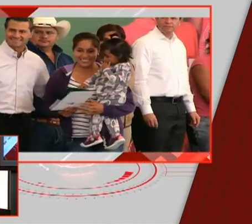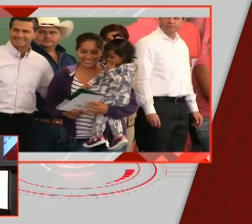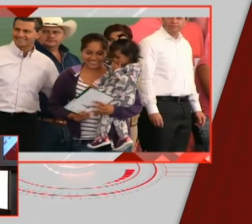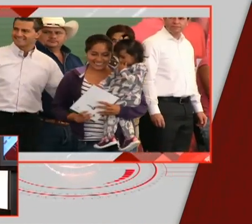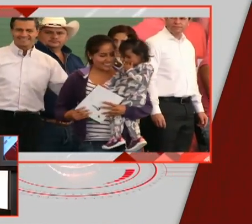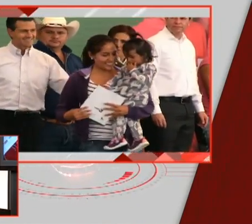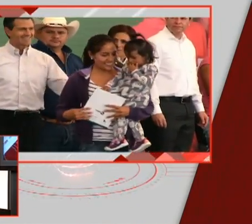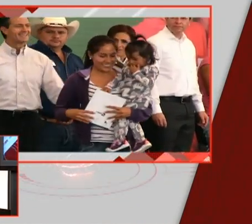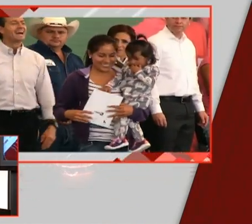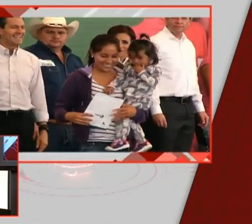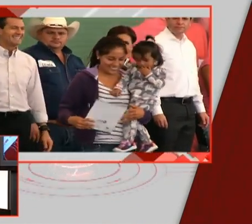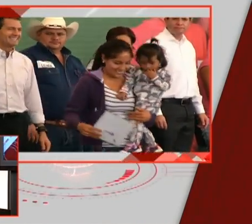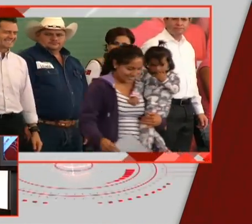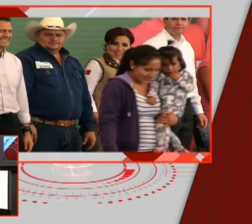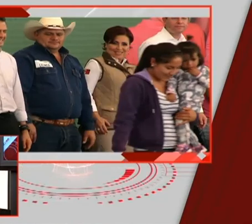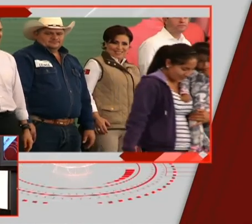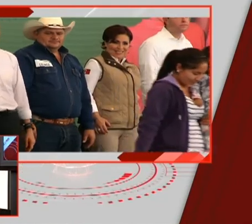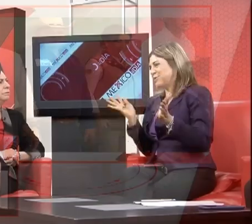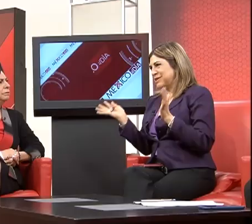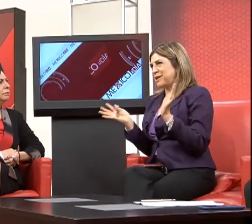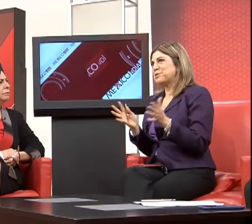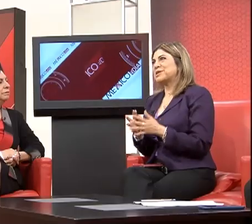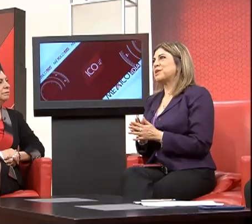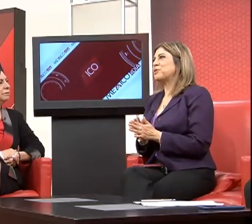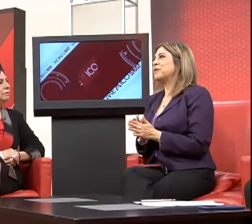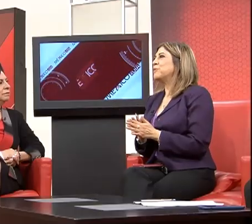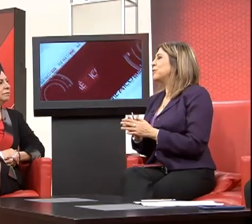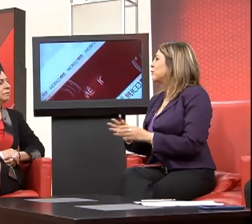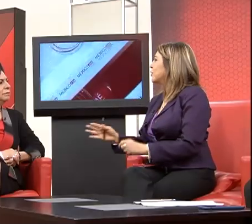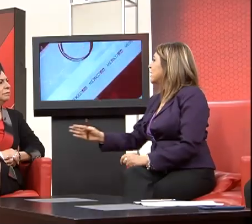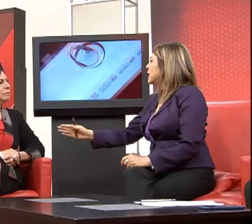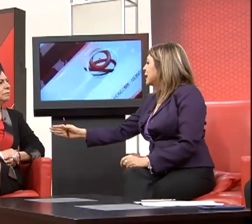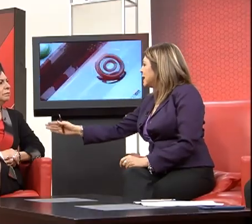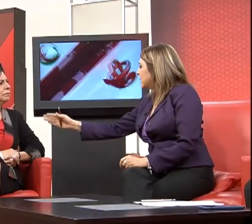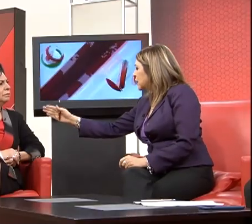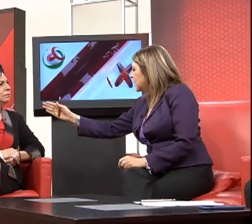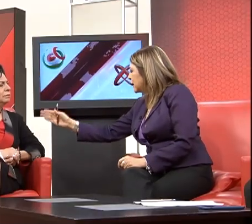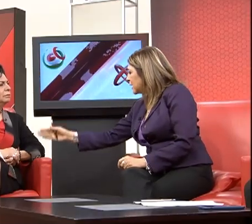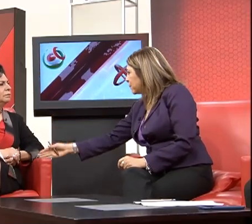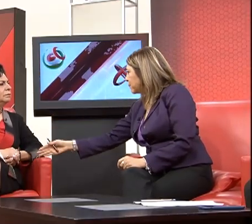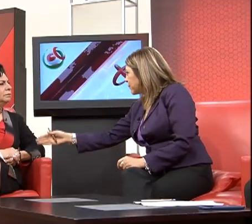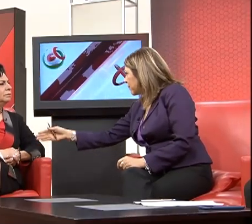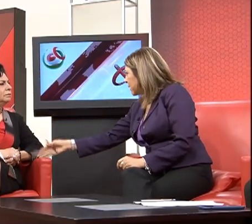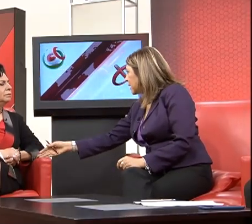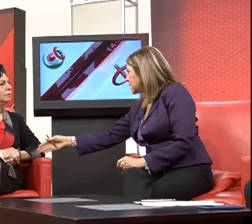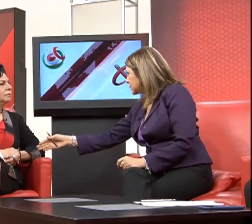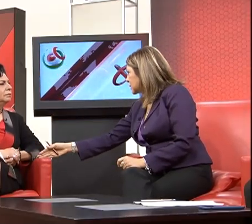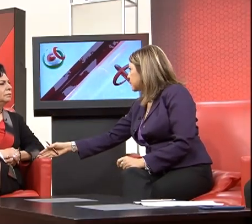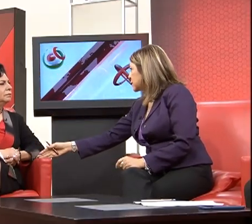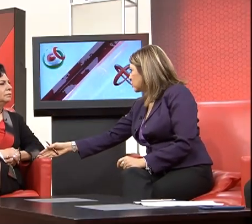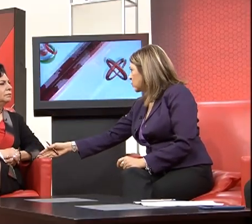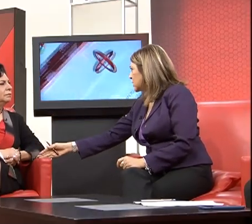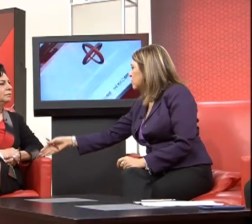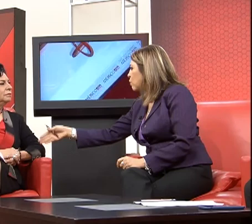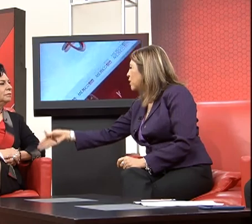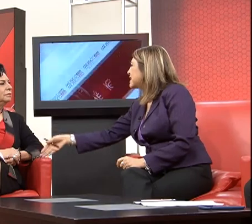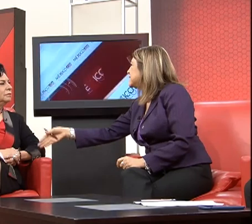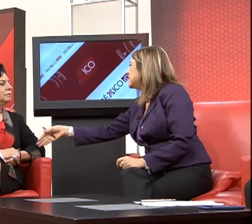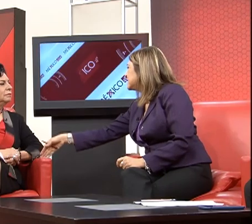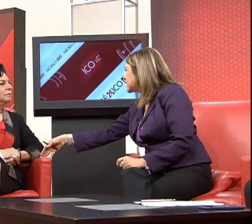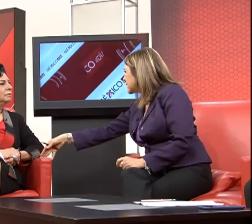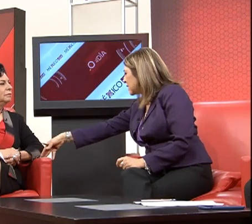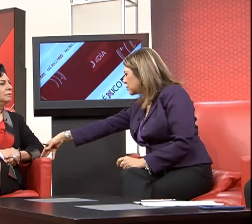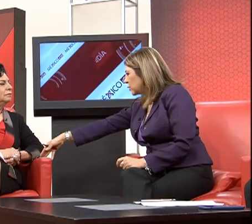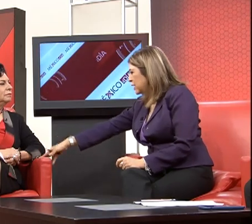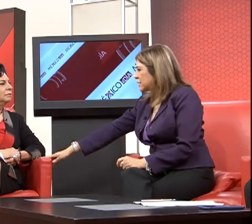Y ahora la pregunta que a lo mejor muchas nos estamos haciendo, y bueno, ¿y quién prepara a estas personas? ¿Cómo